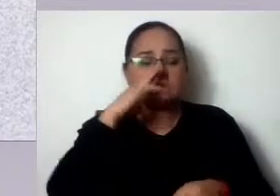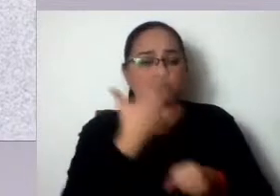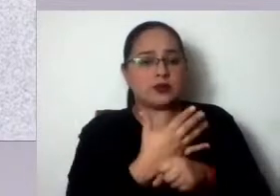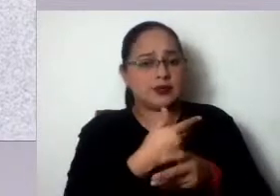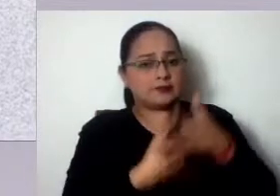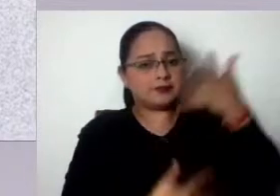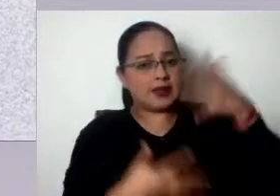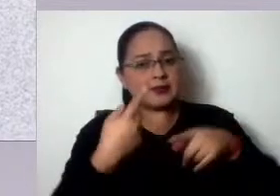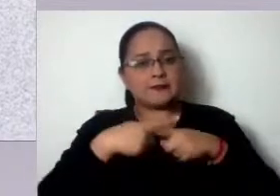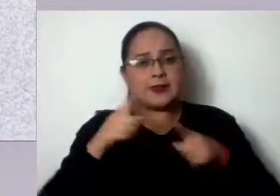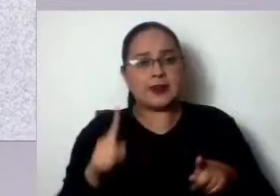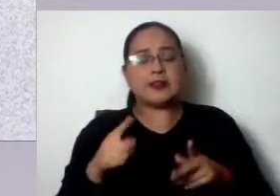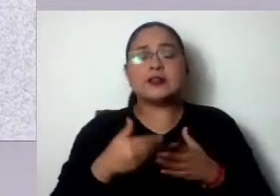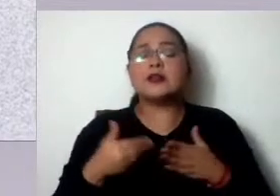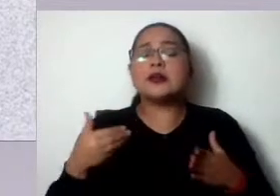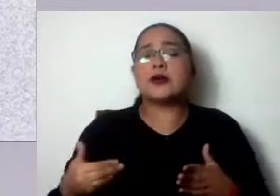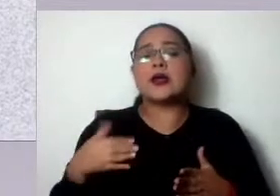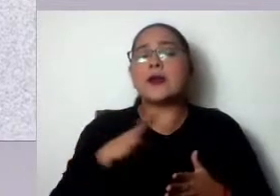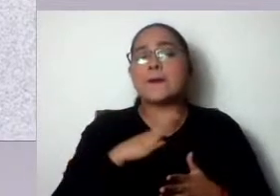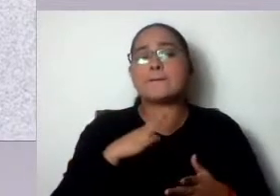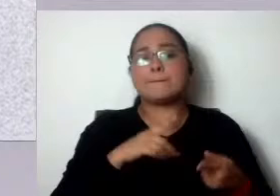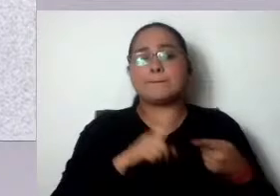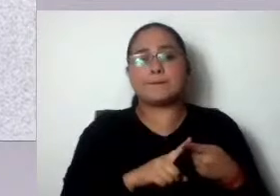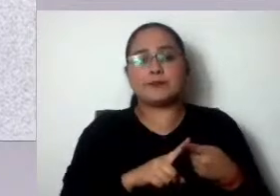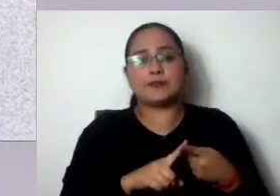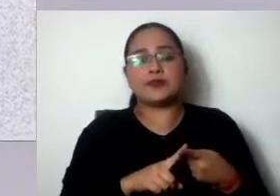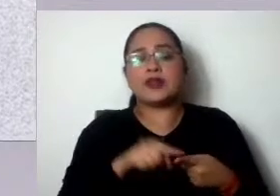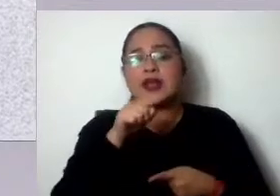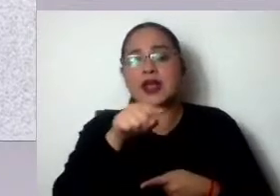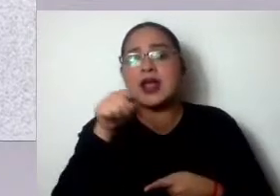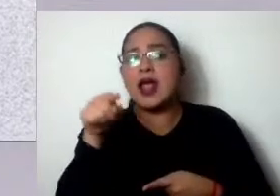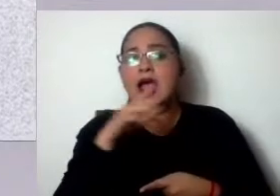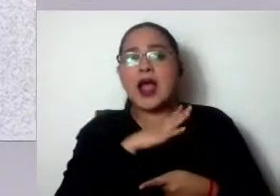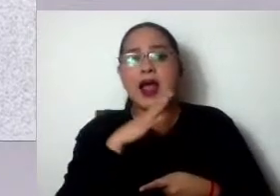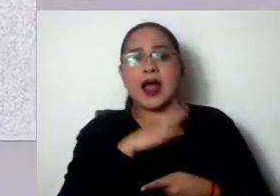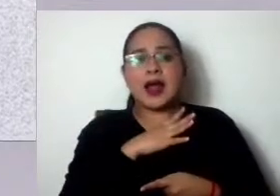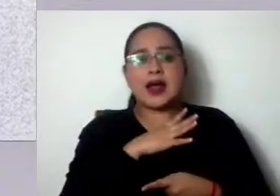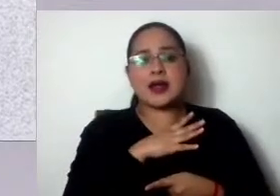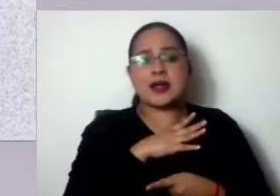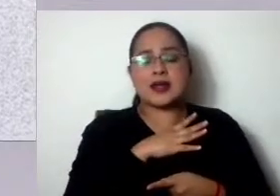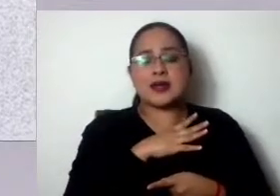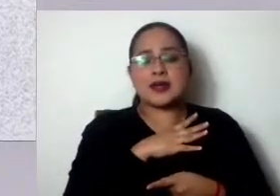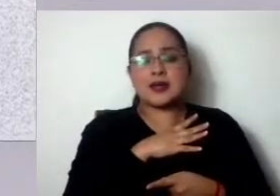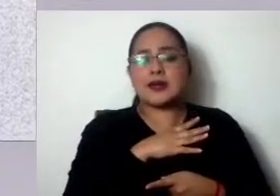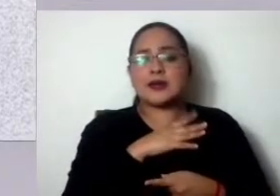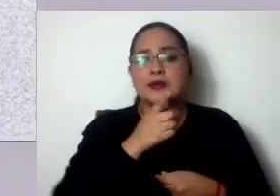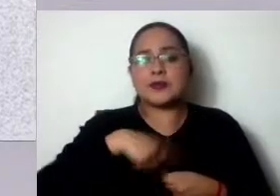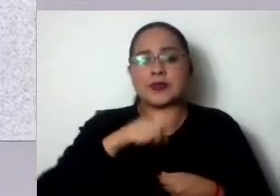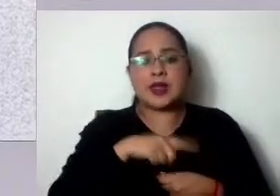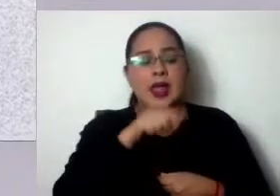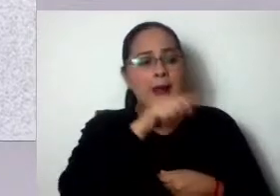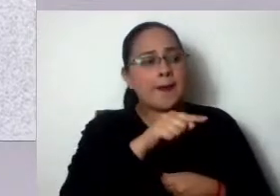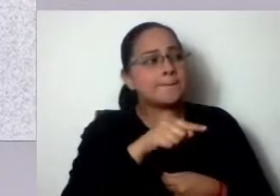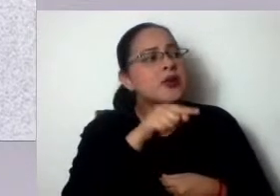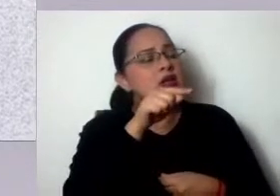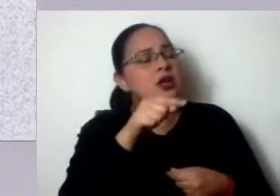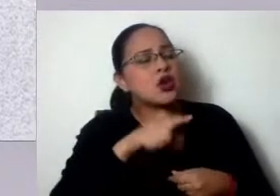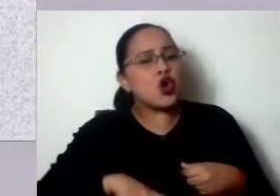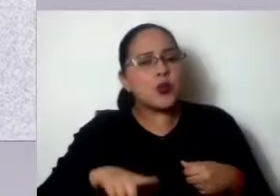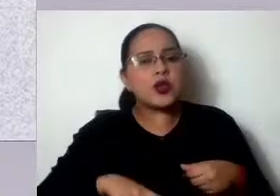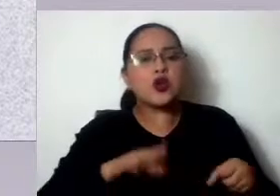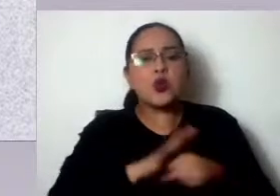los que nos encontramos la abstención y obligaciones de no hacer parte de los estados de acción o